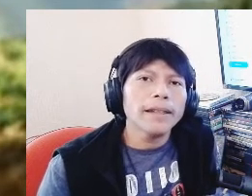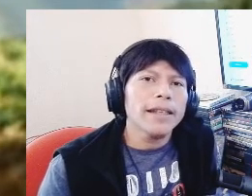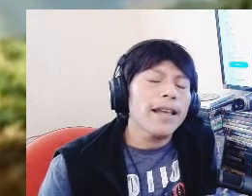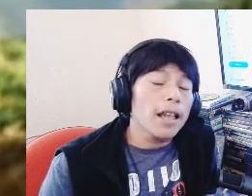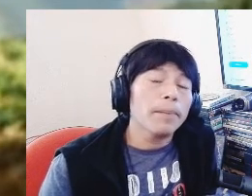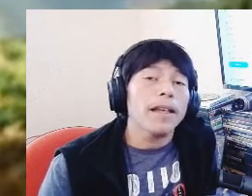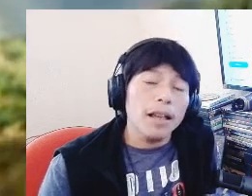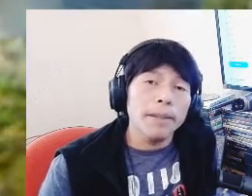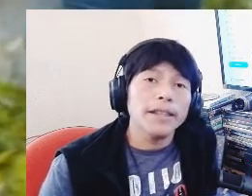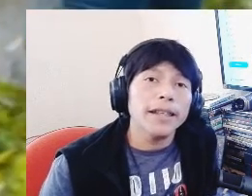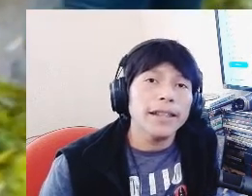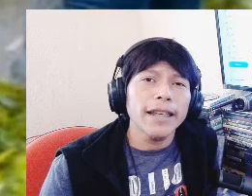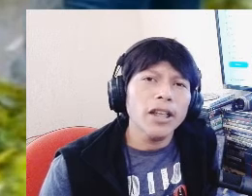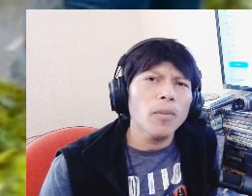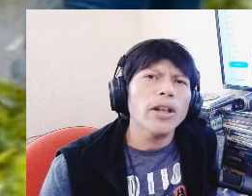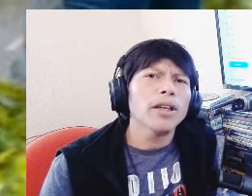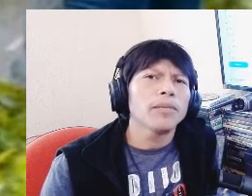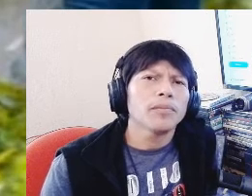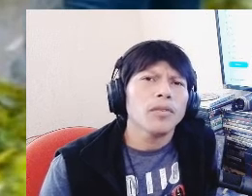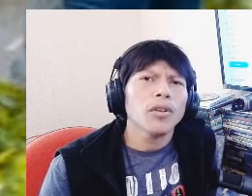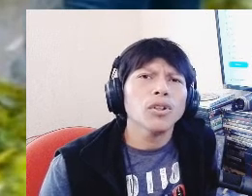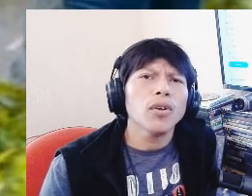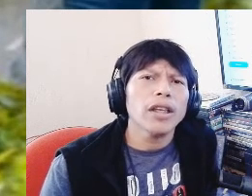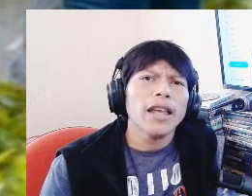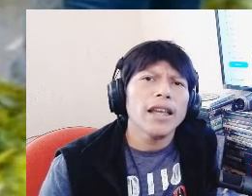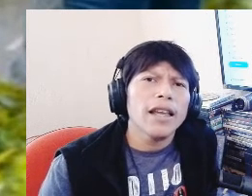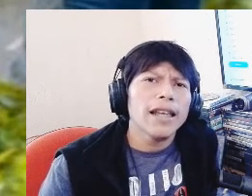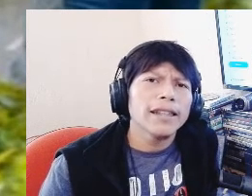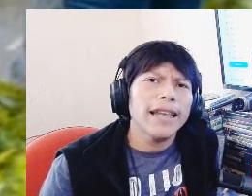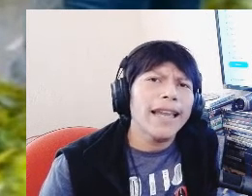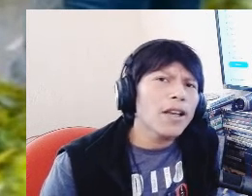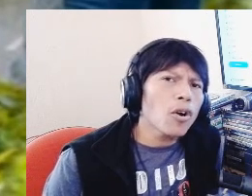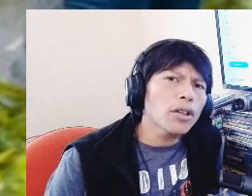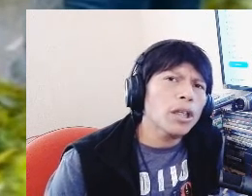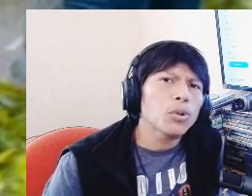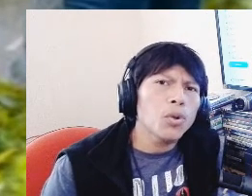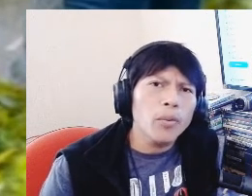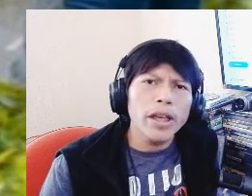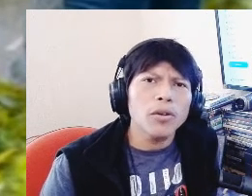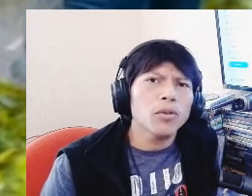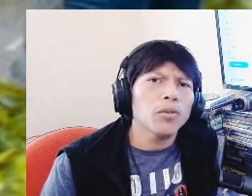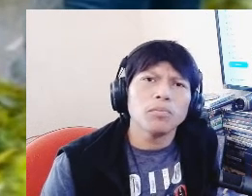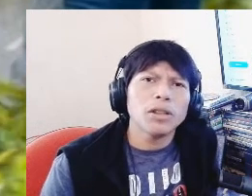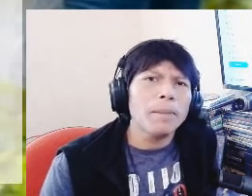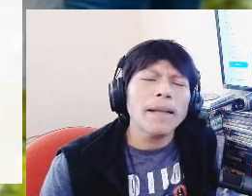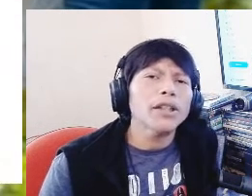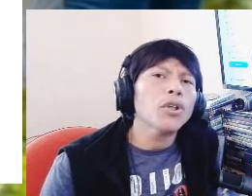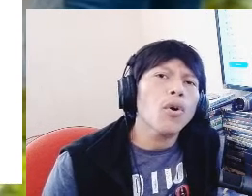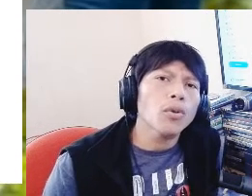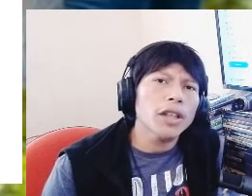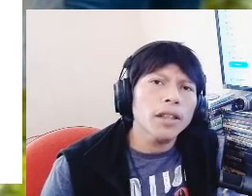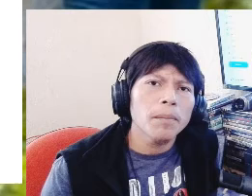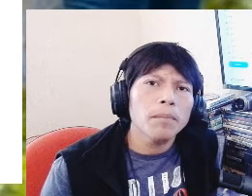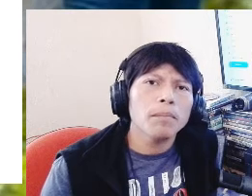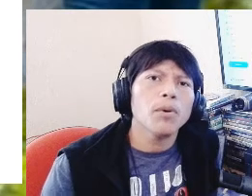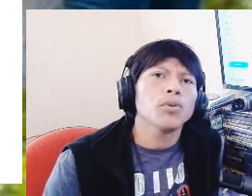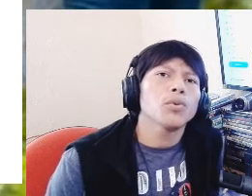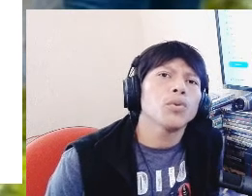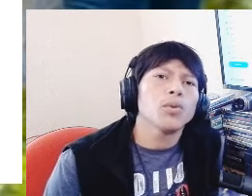respondió al presidente Sereno Moreno. No estoy en contra de su gobierno, no simpatizo con